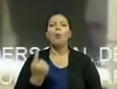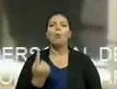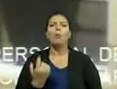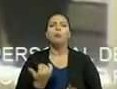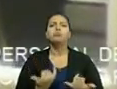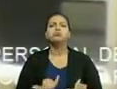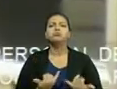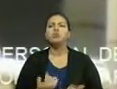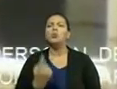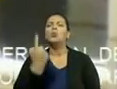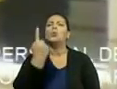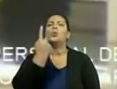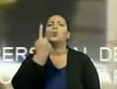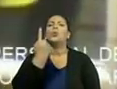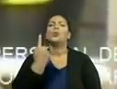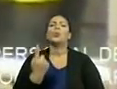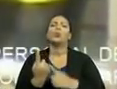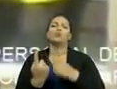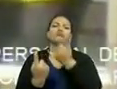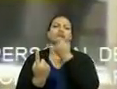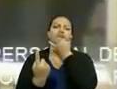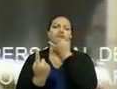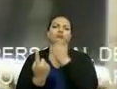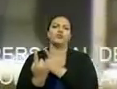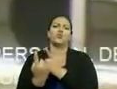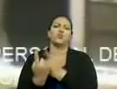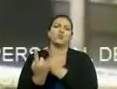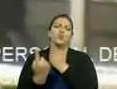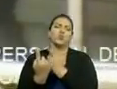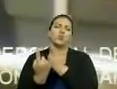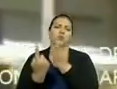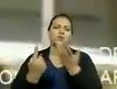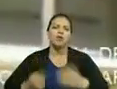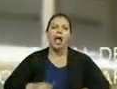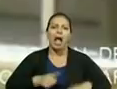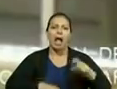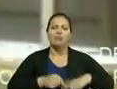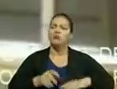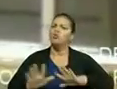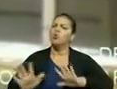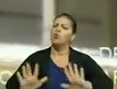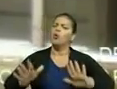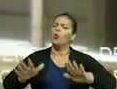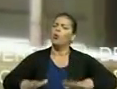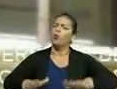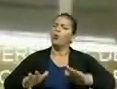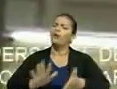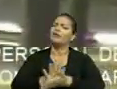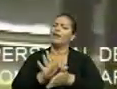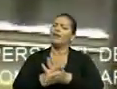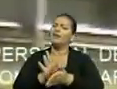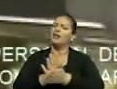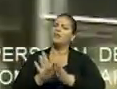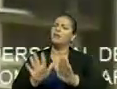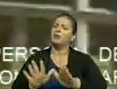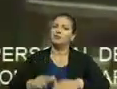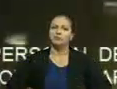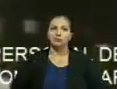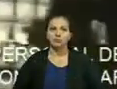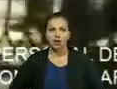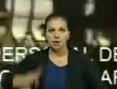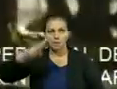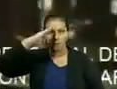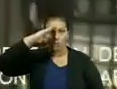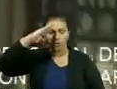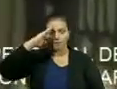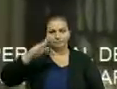para que no haga relajo. ¿Se da cuenta? Llegó fue la policía, rápido, ¿no? Fue rápido. Este fue el de la Metrovía. Sí, el de la Metrovía. Hugo. Bien hecho, que lo metan a la